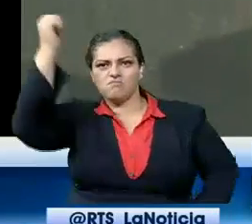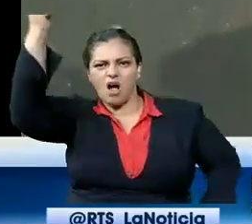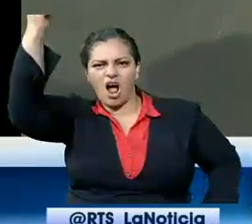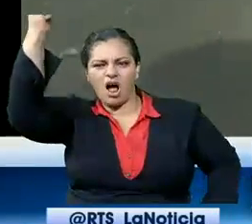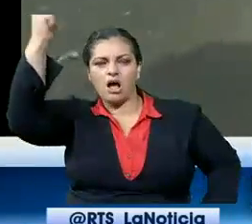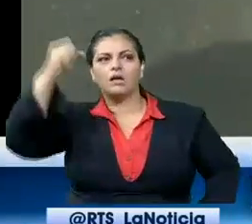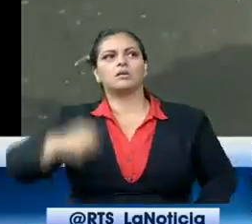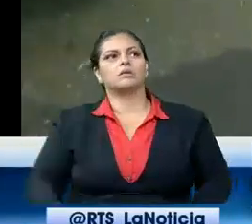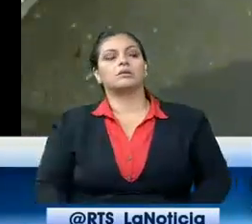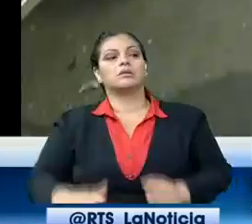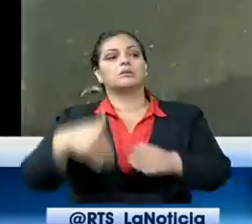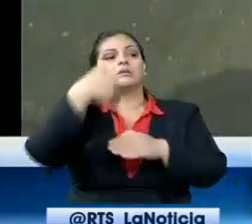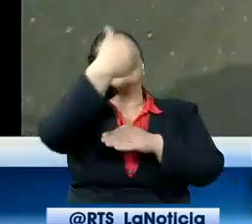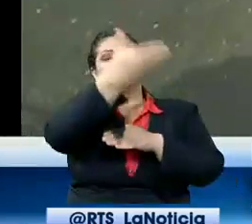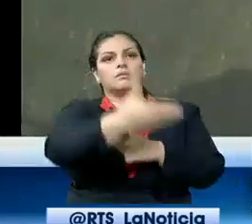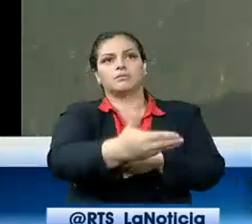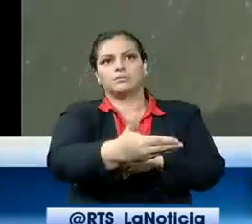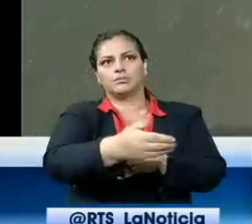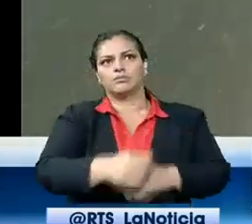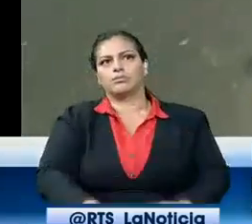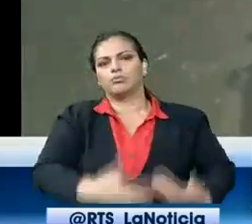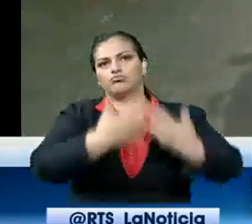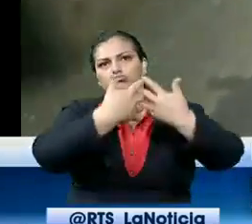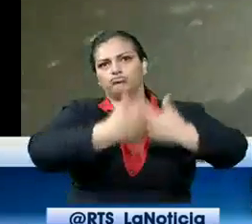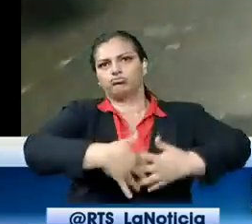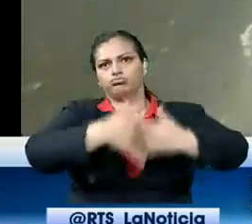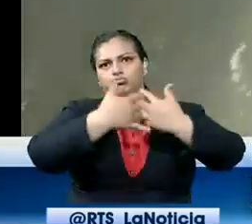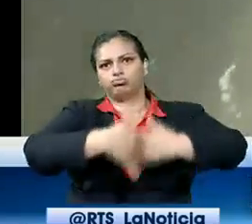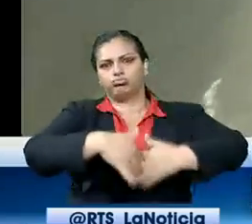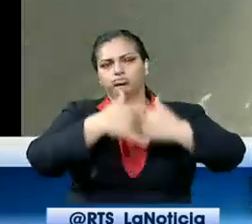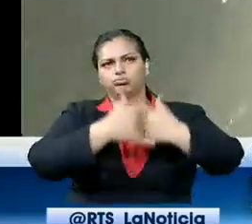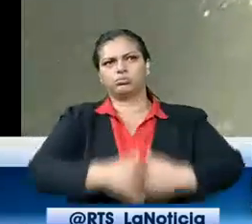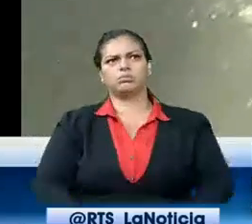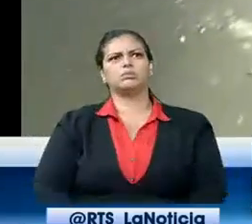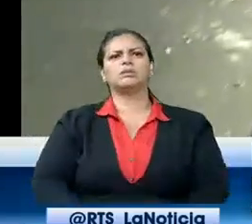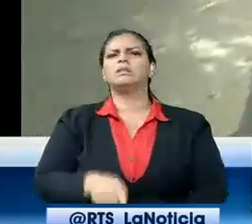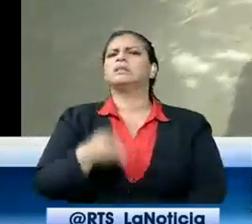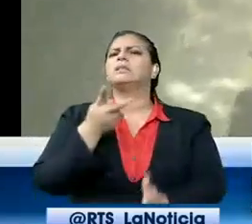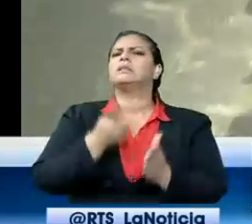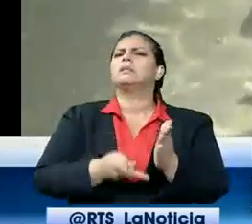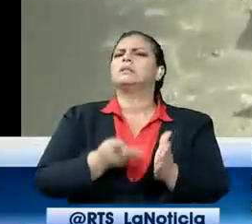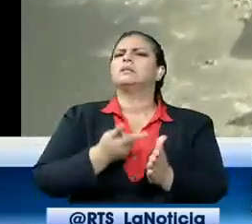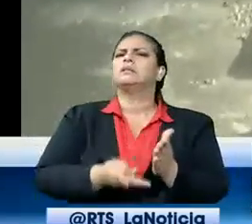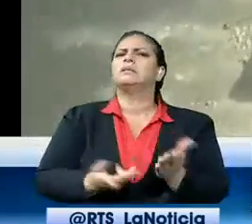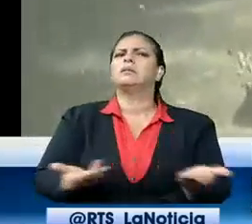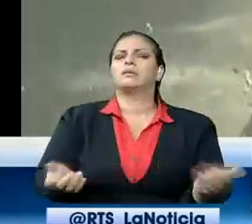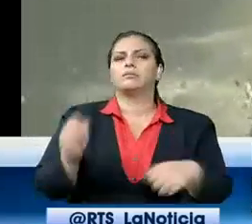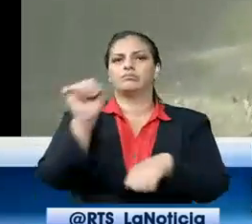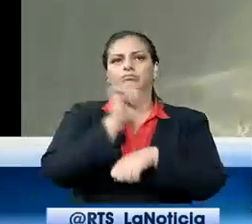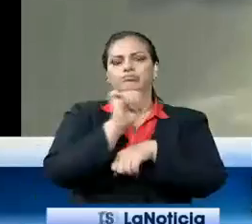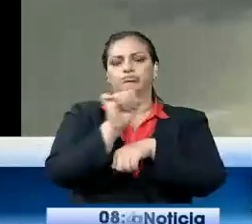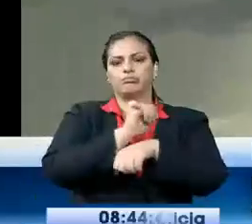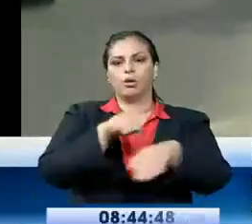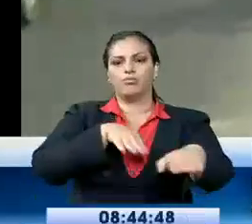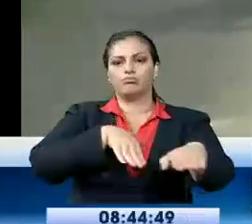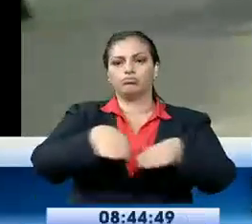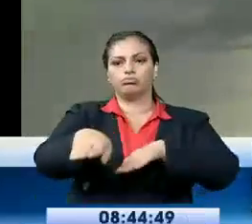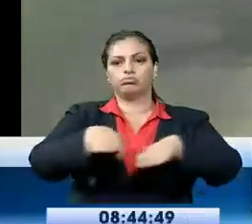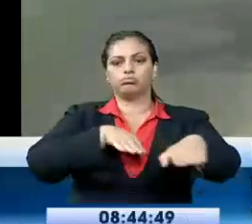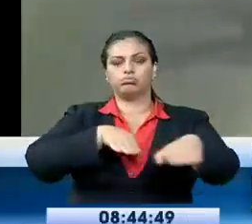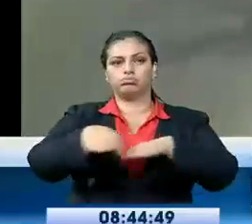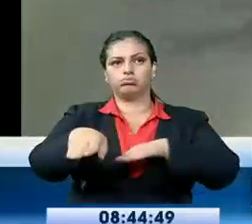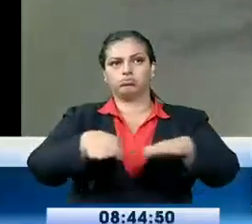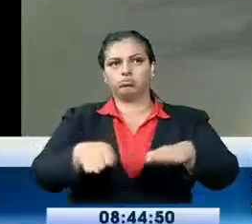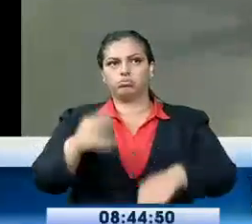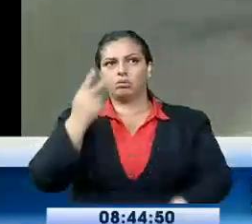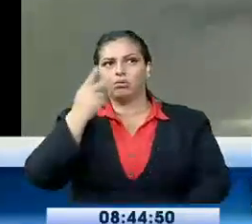la calzada ponen en peligro la vida de conductores y de pasajeros que circulan por este lugar. Y los estamos